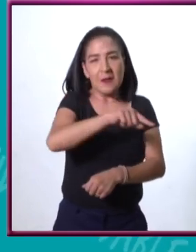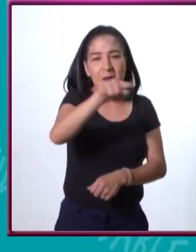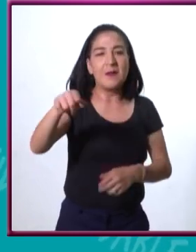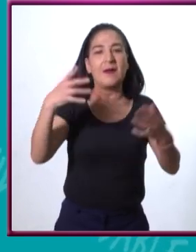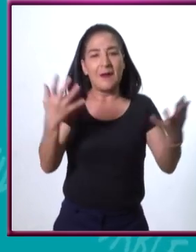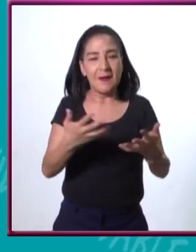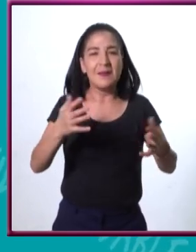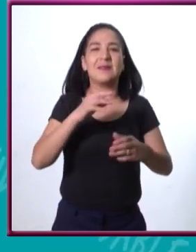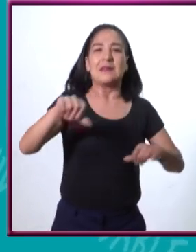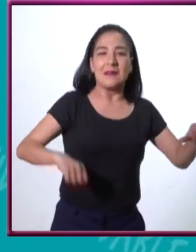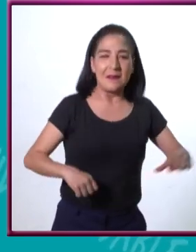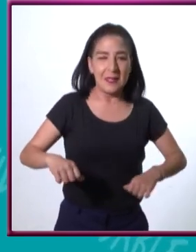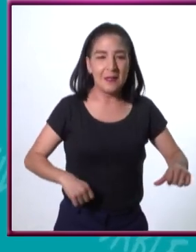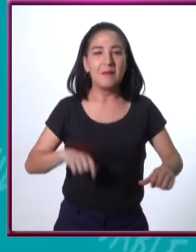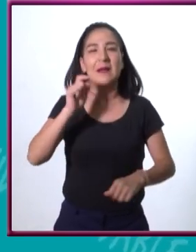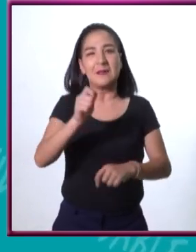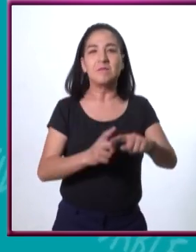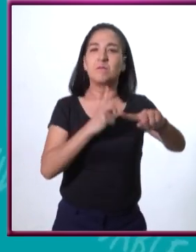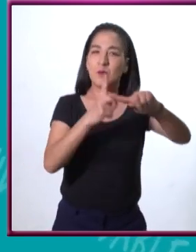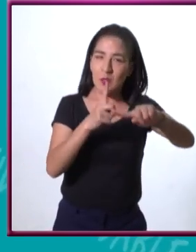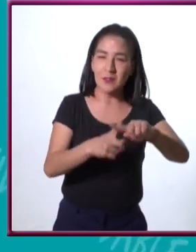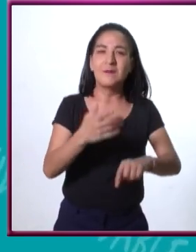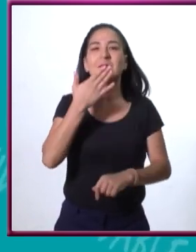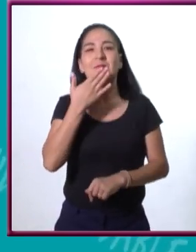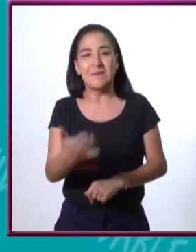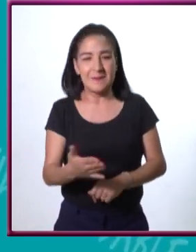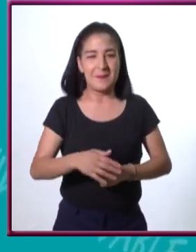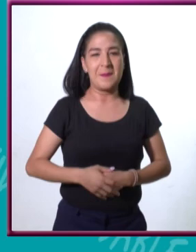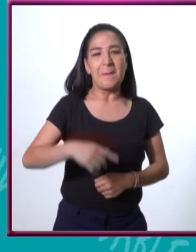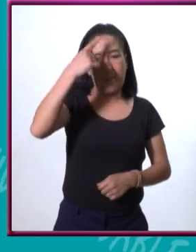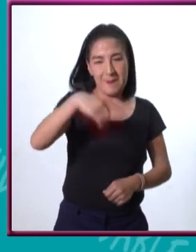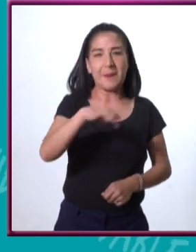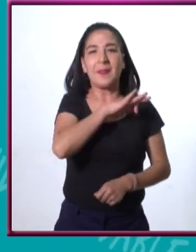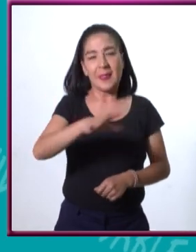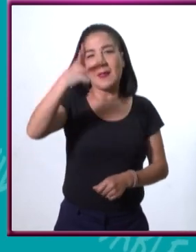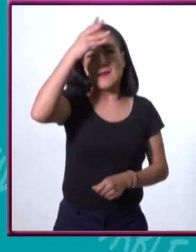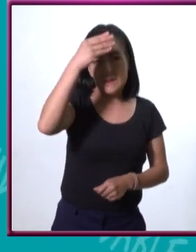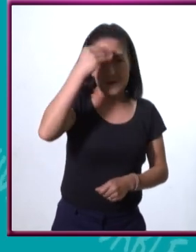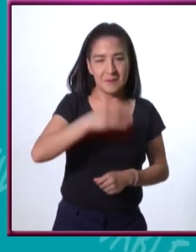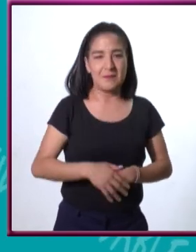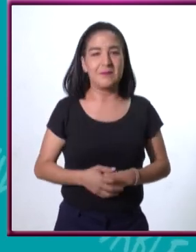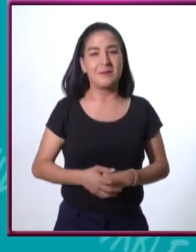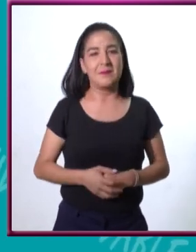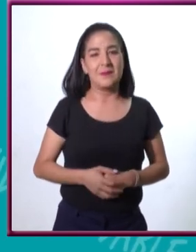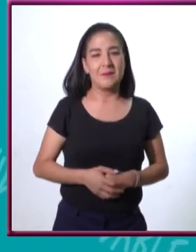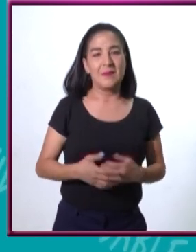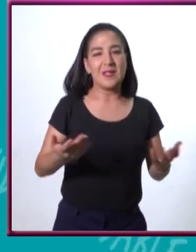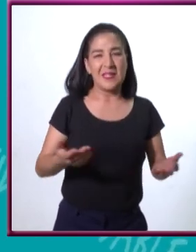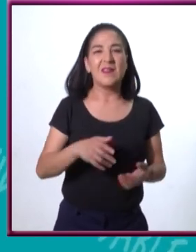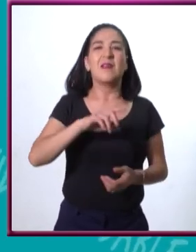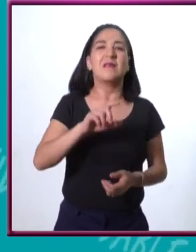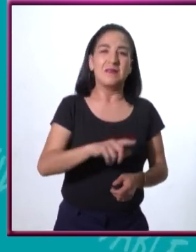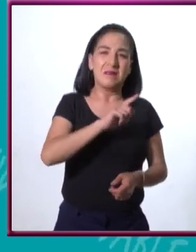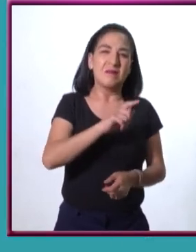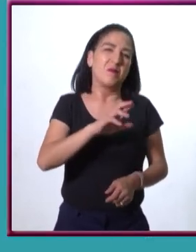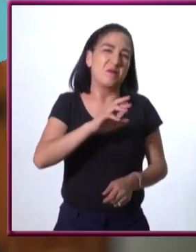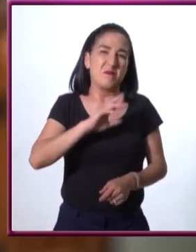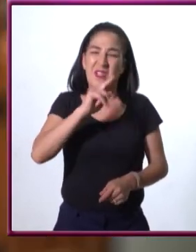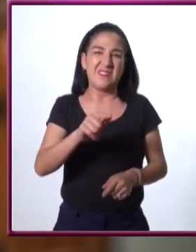actividad de la mejor manera posible para que pueda aprender en lugar de ser